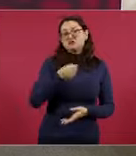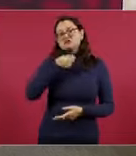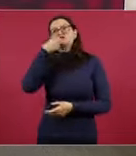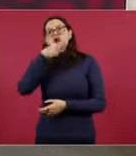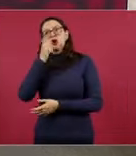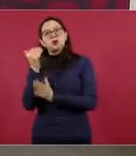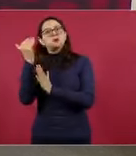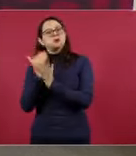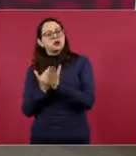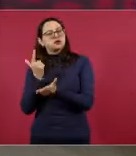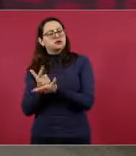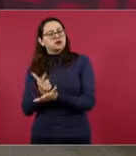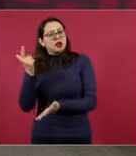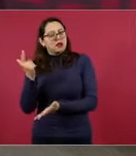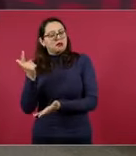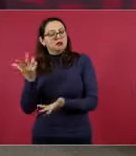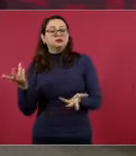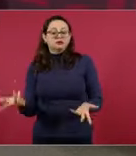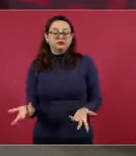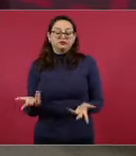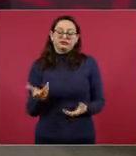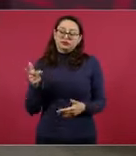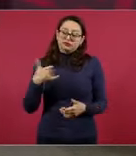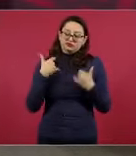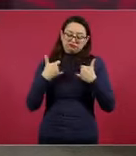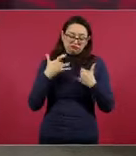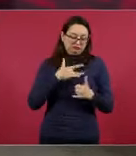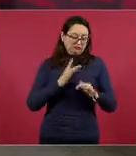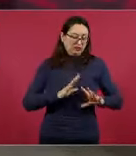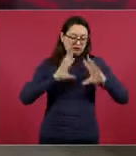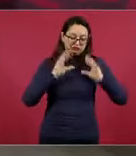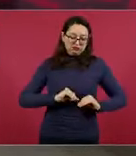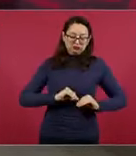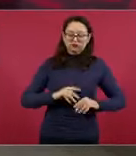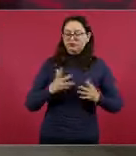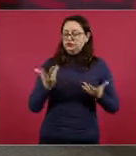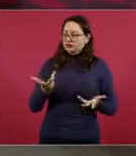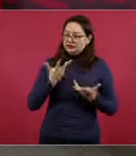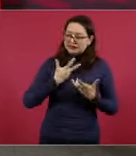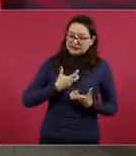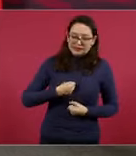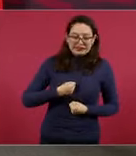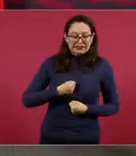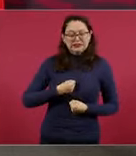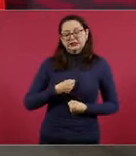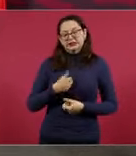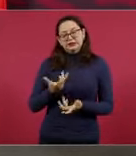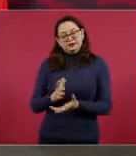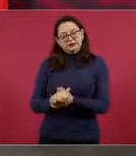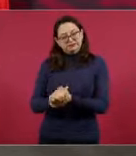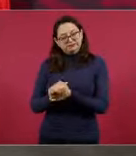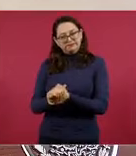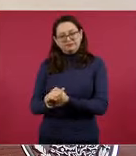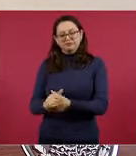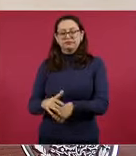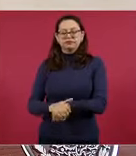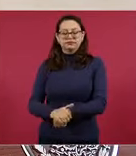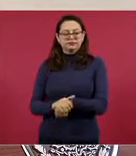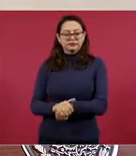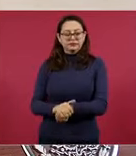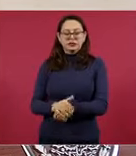sí. Y le mando un abrazo a Chuy Falcón. Él estuvo con nosotros desde